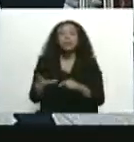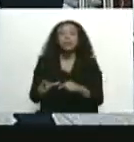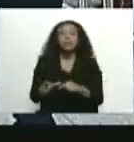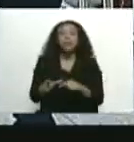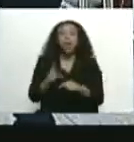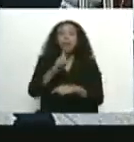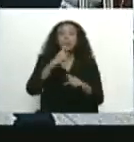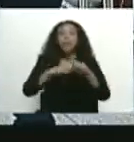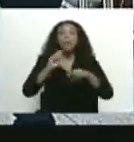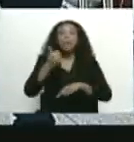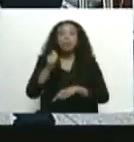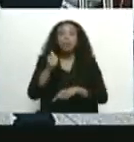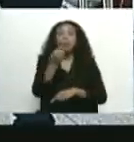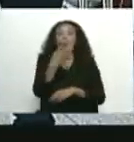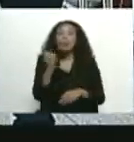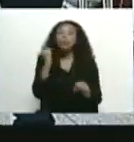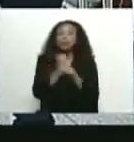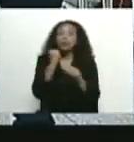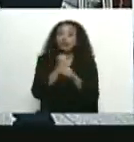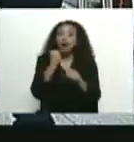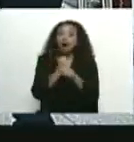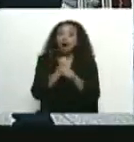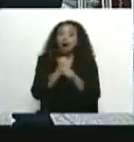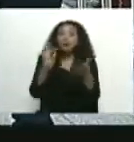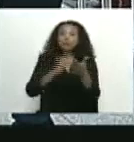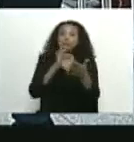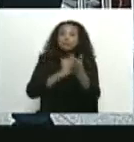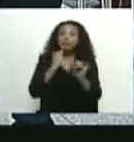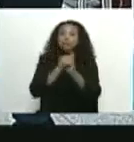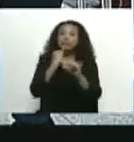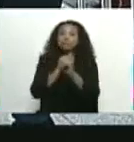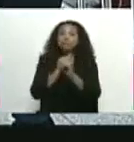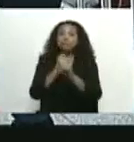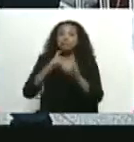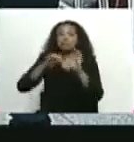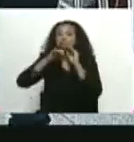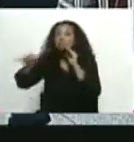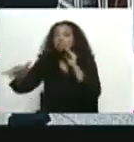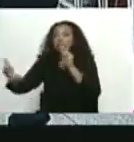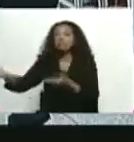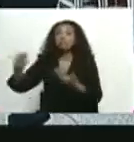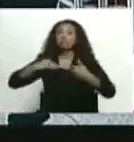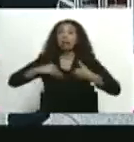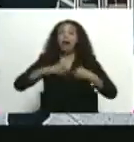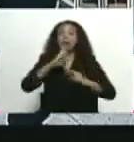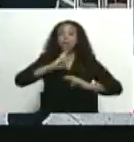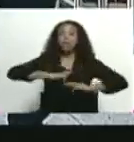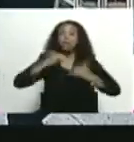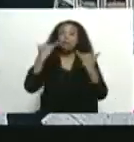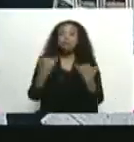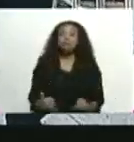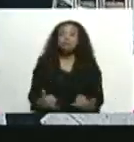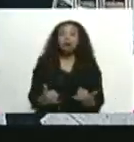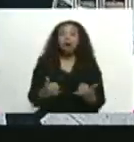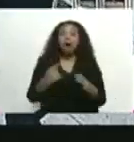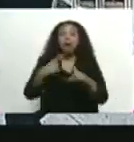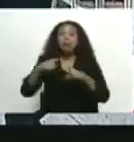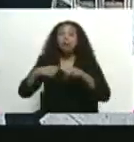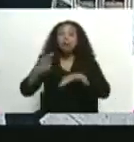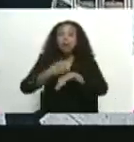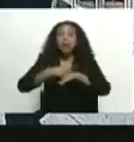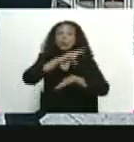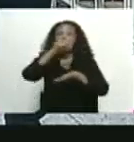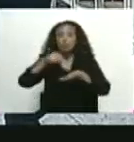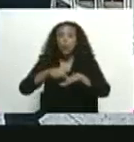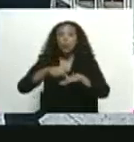el 1x10 del buen gobierno. Un instrumento que, bueno, viene a conectar las necesidades del pueblo con las diferentes instancias, niveles de gobierno